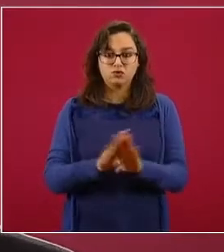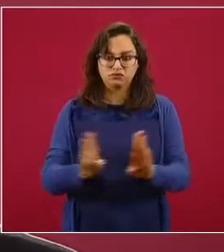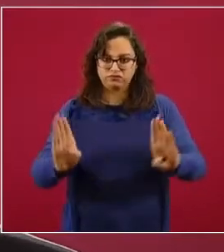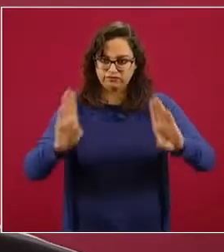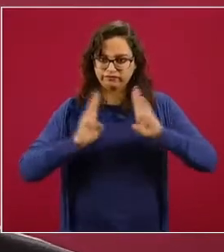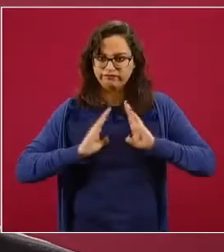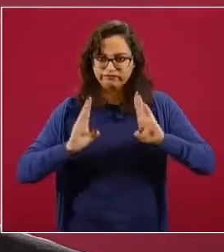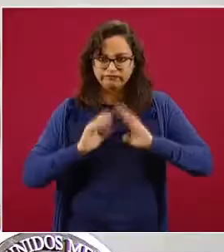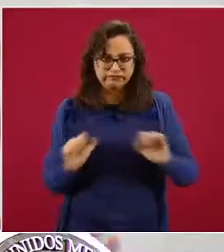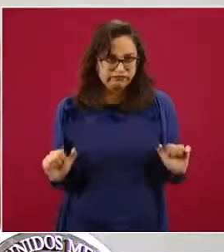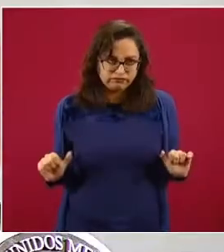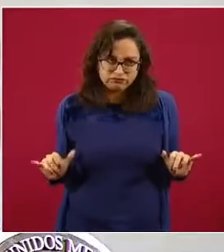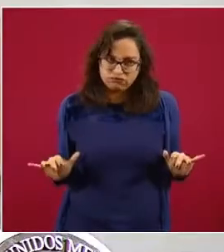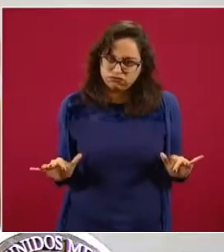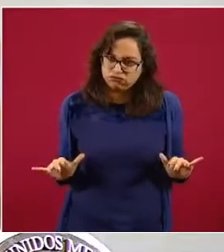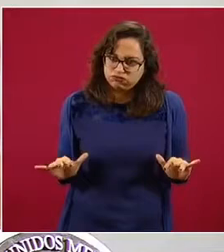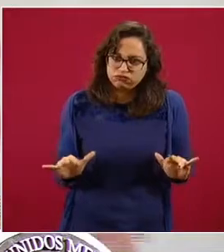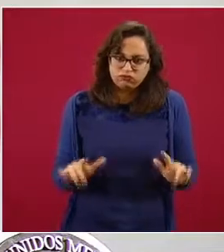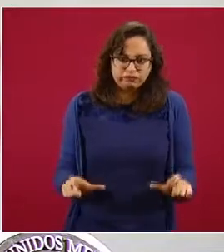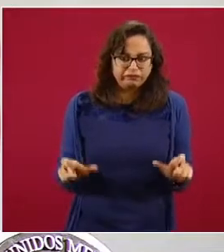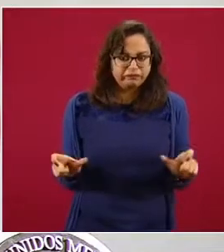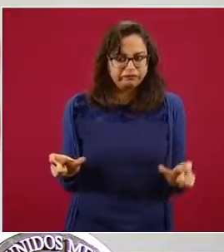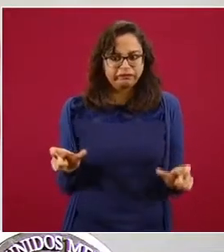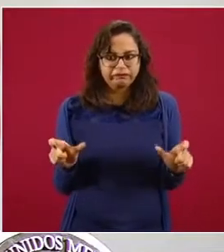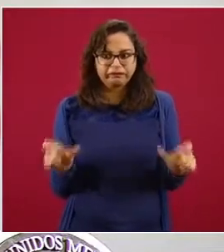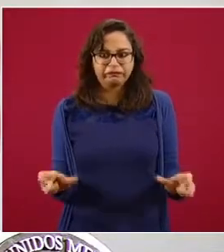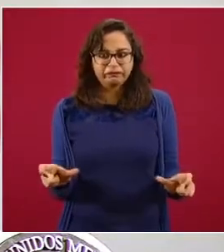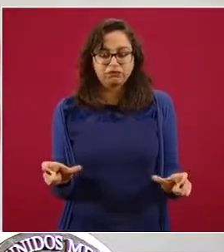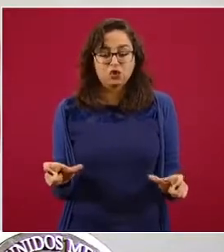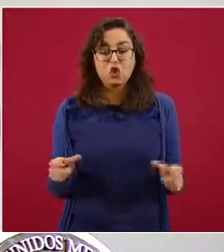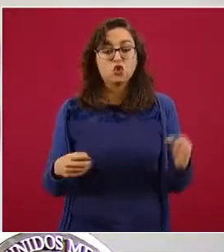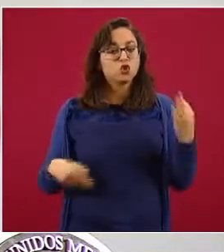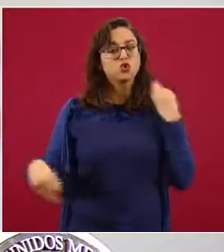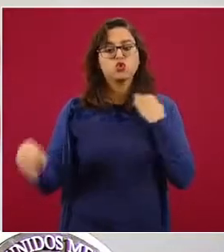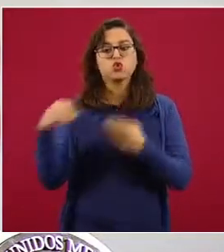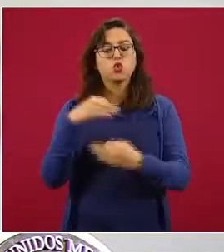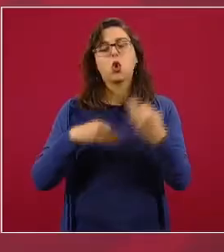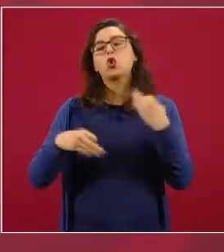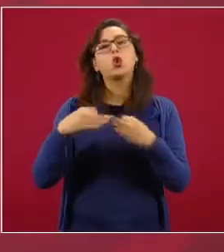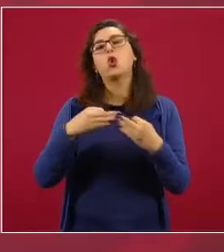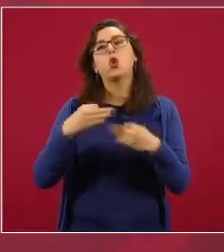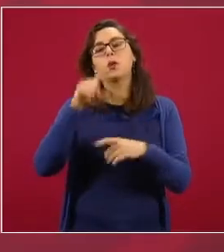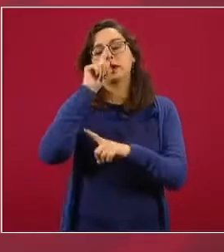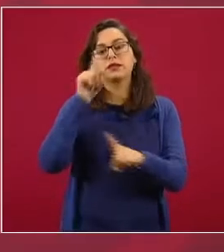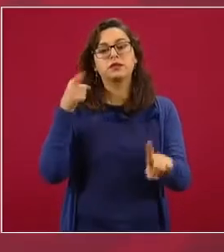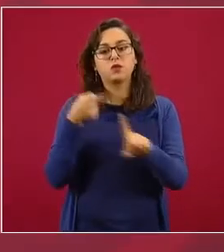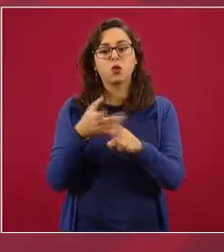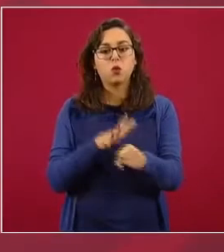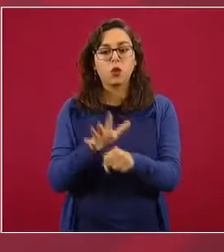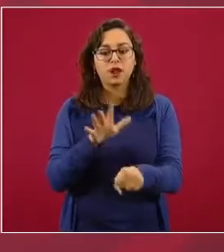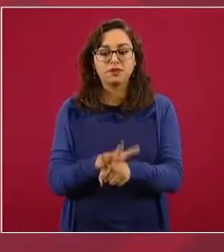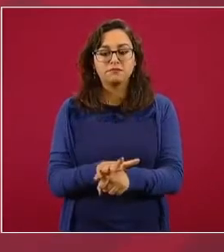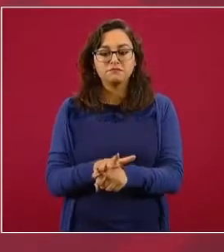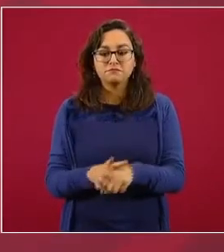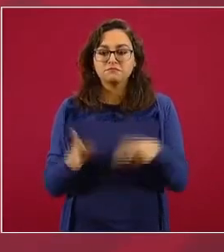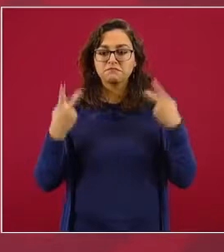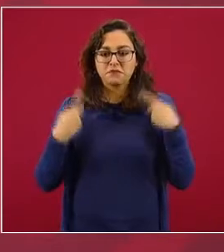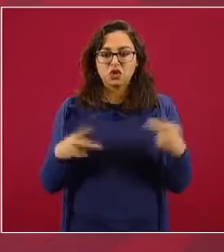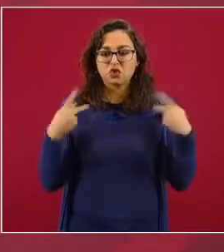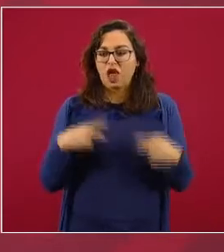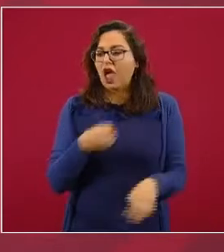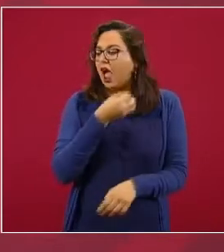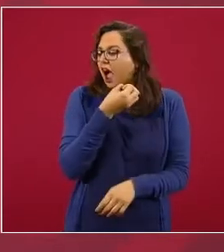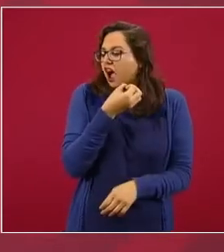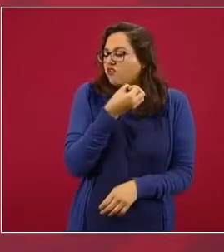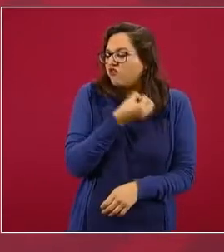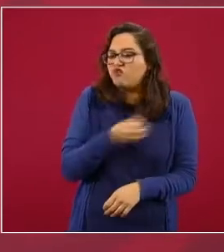militares, por ejemplo, pero en general con una visión de que se tiene que forzar a los